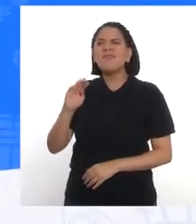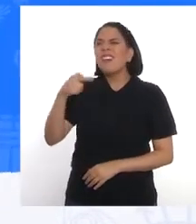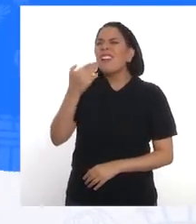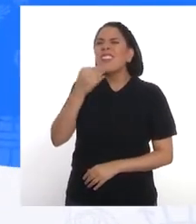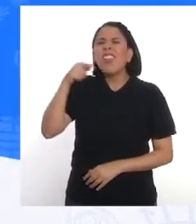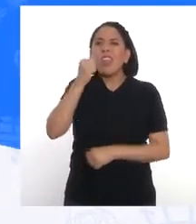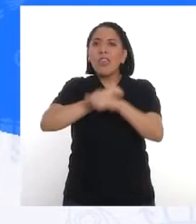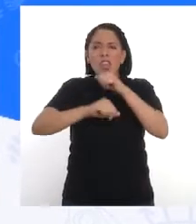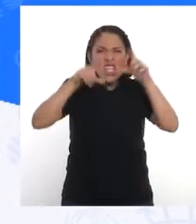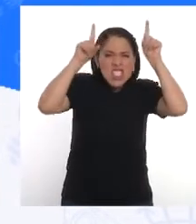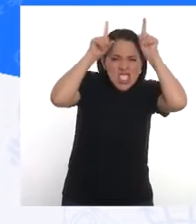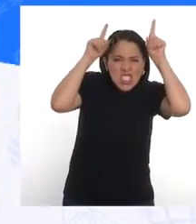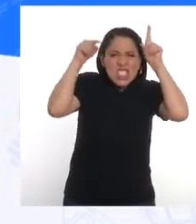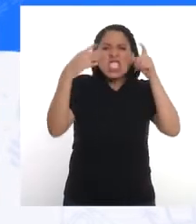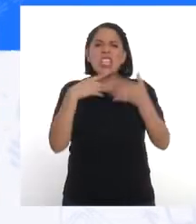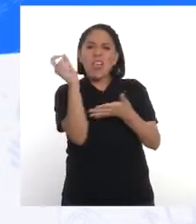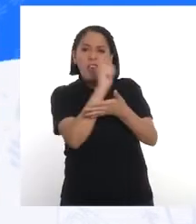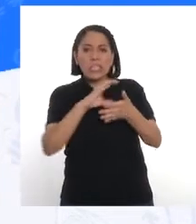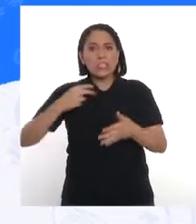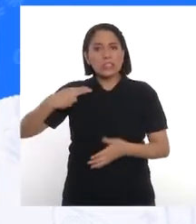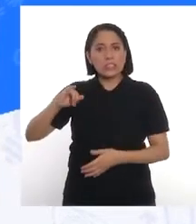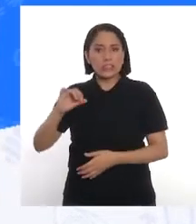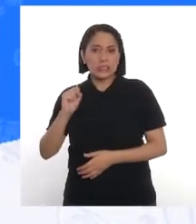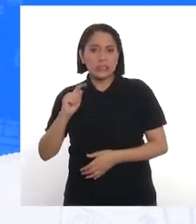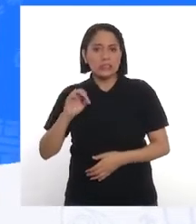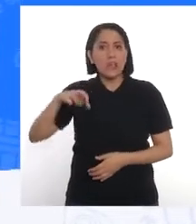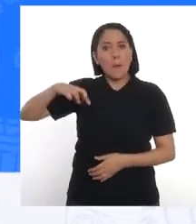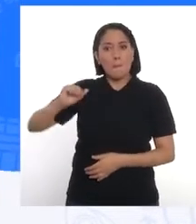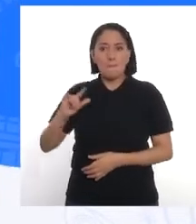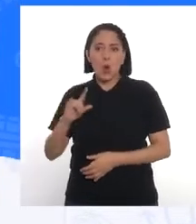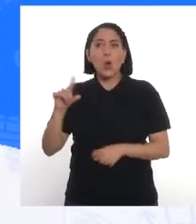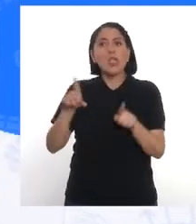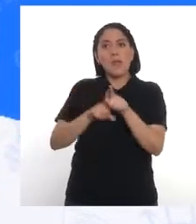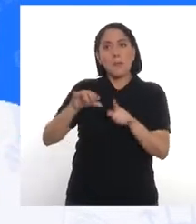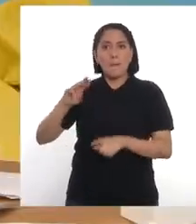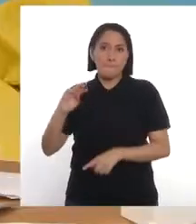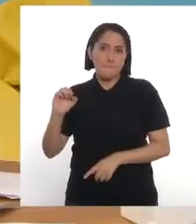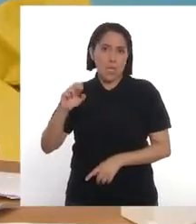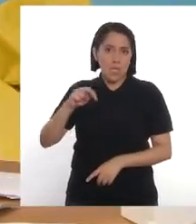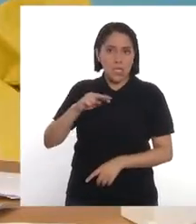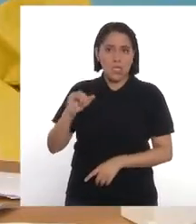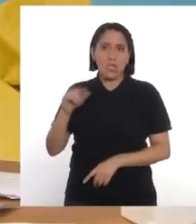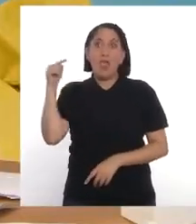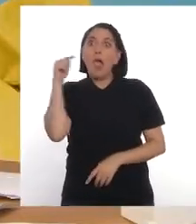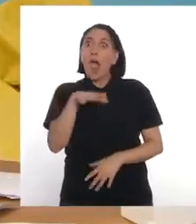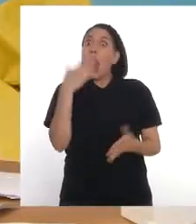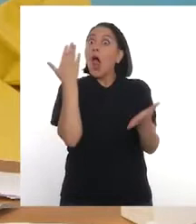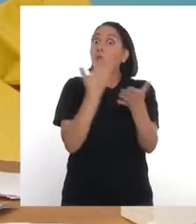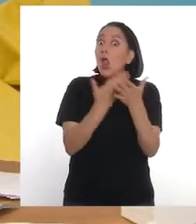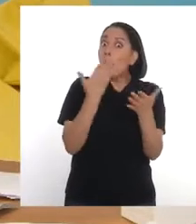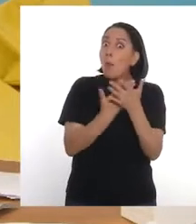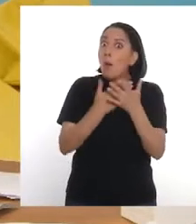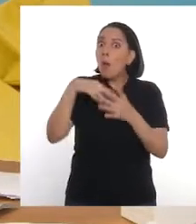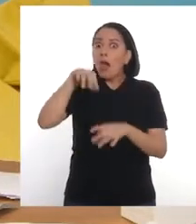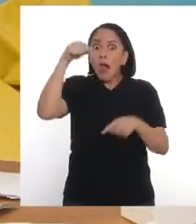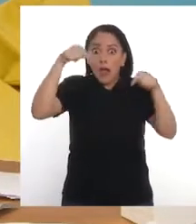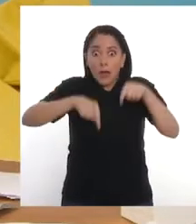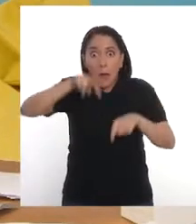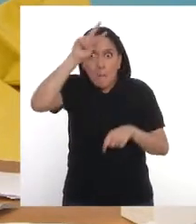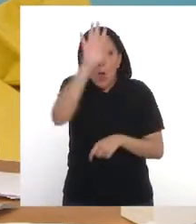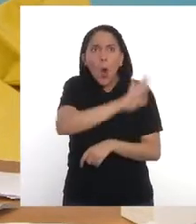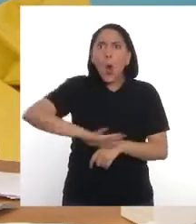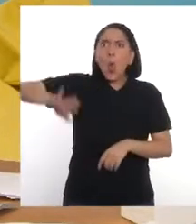diablo. Sus autores son Christian Hoffman, Paul Cerruche y Benny Ríos. Esto demuestra que en el Perú todas y todos